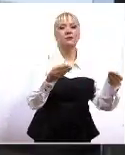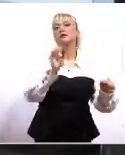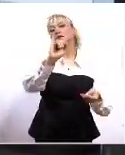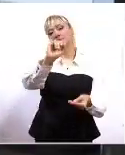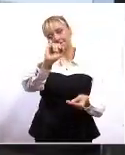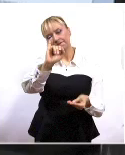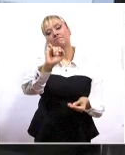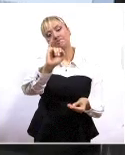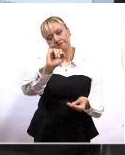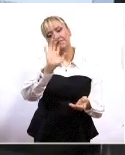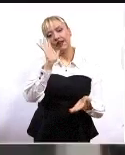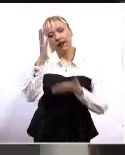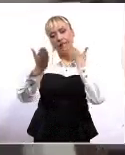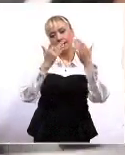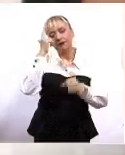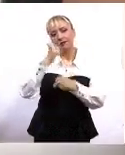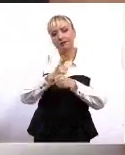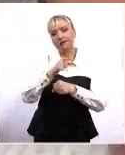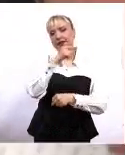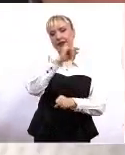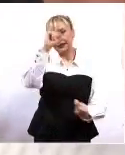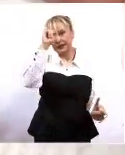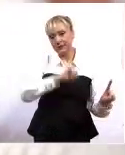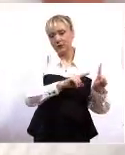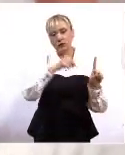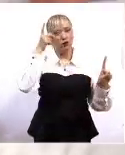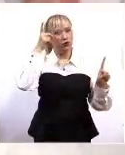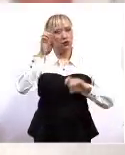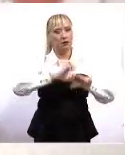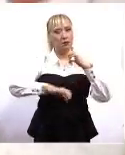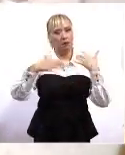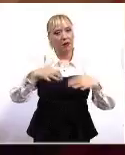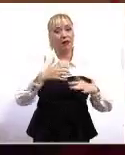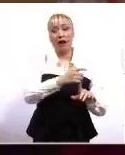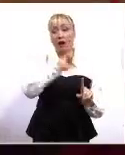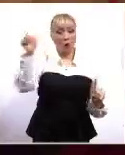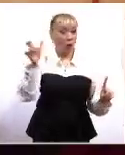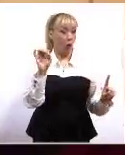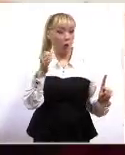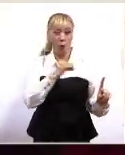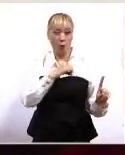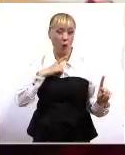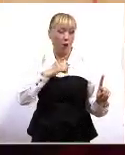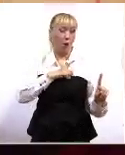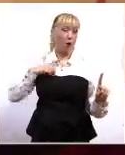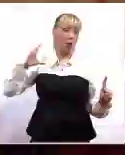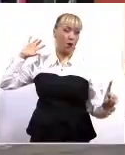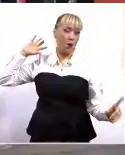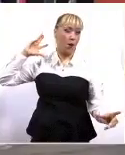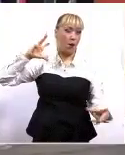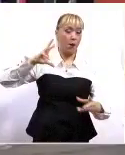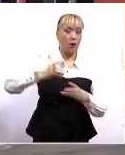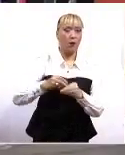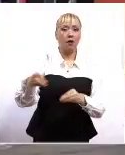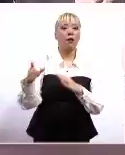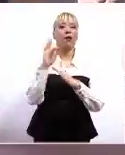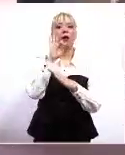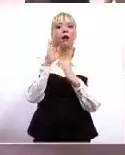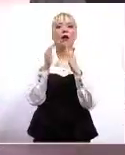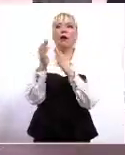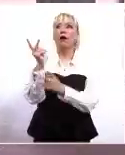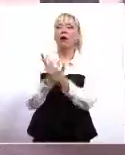patrón deberá cubrir las aportaciones no enteradas a dicha institución, ya que se reconoce al trabajador la preexistencia del derecho